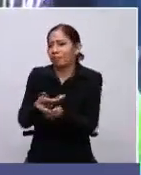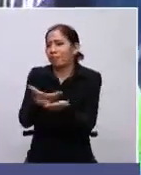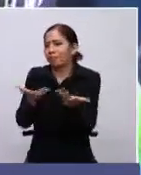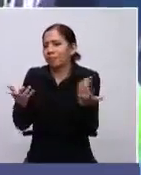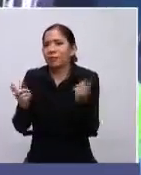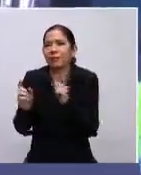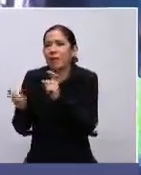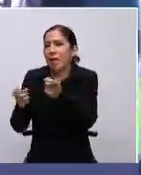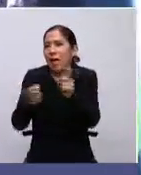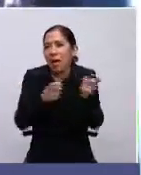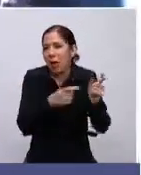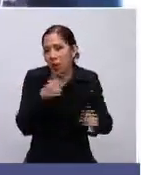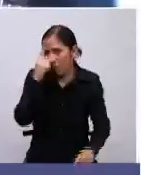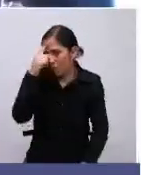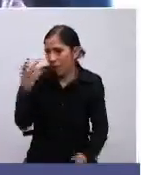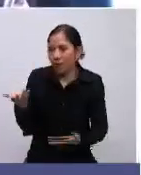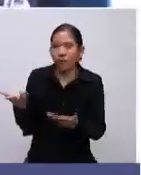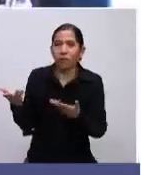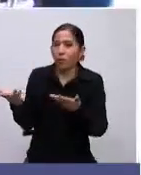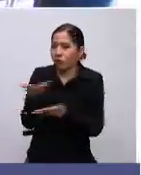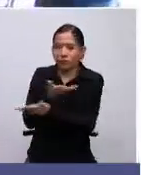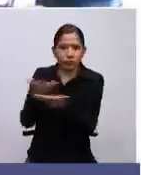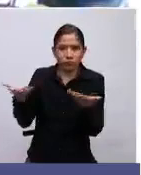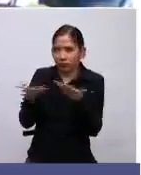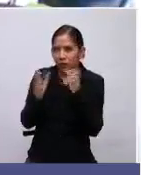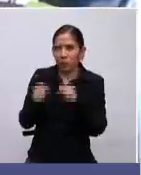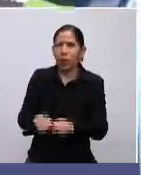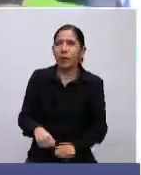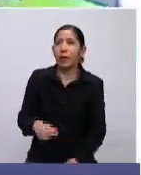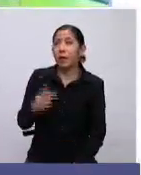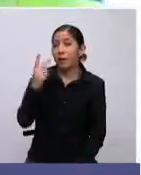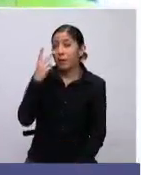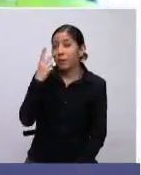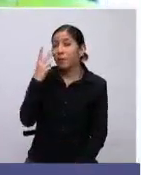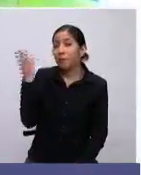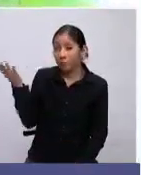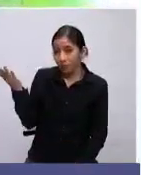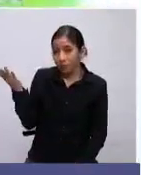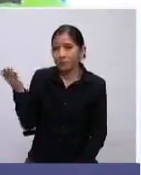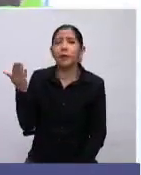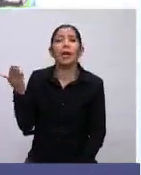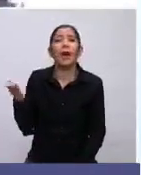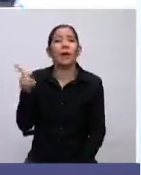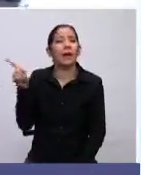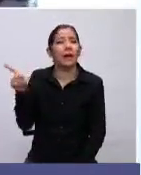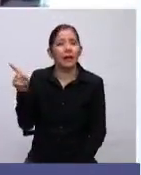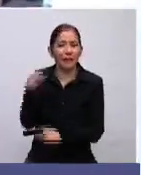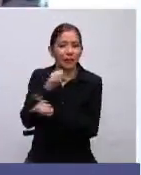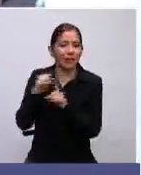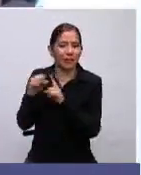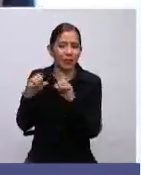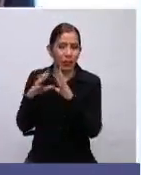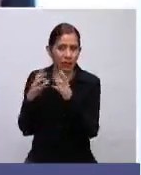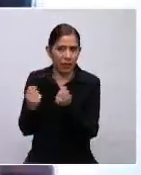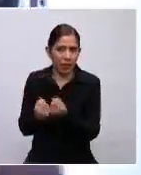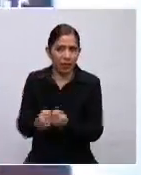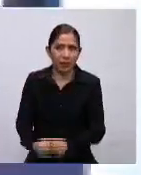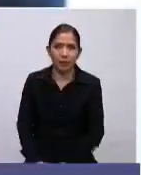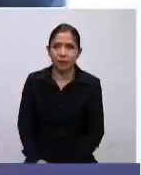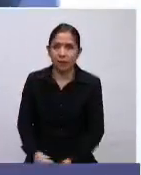algunos obsequios para que entre ellos también puedan repartirse. Estas son las condiciones en las que se está pasando clases.